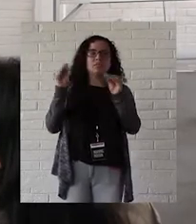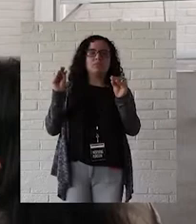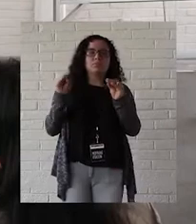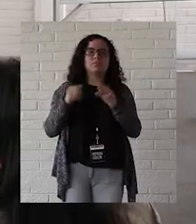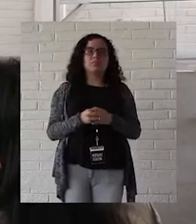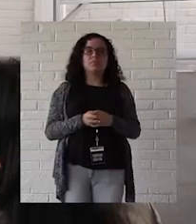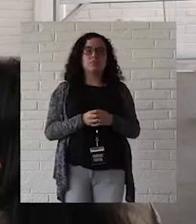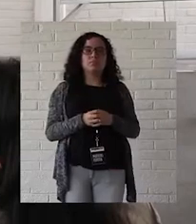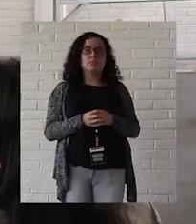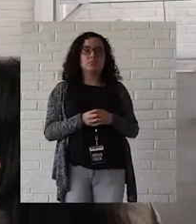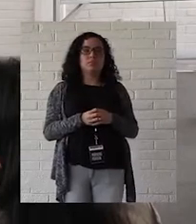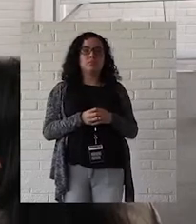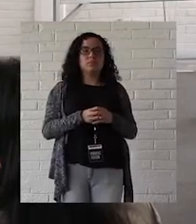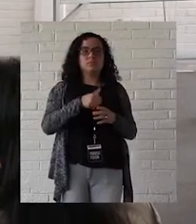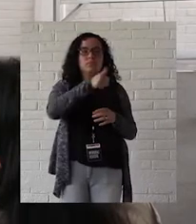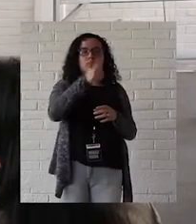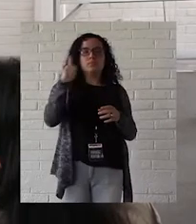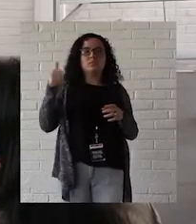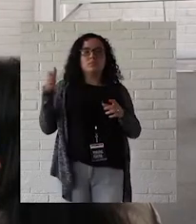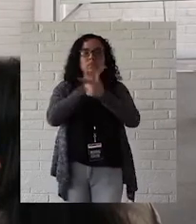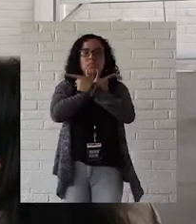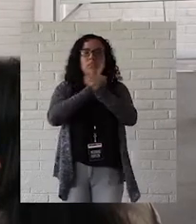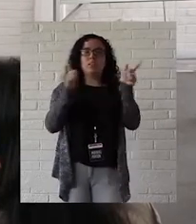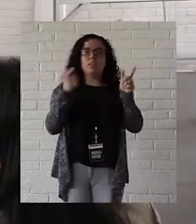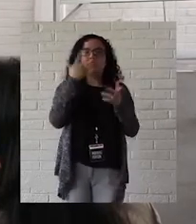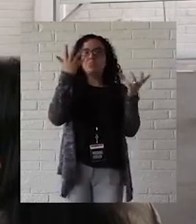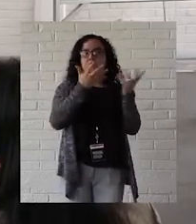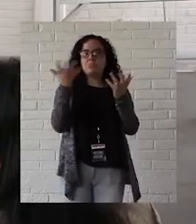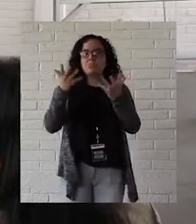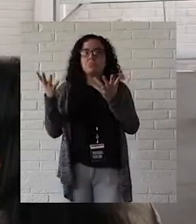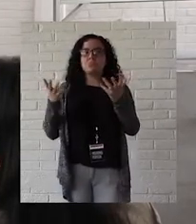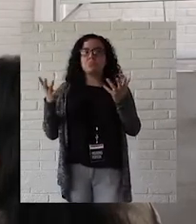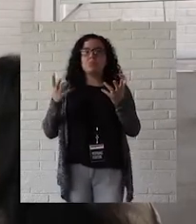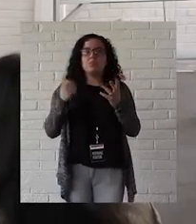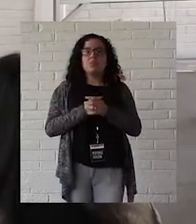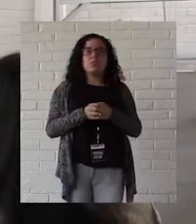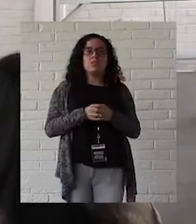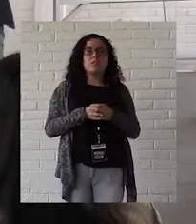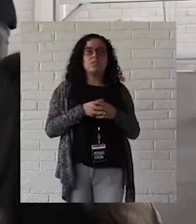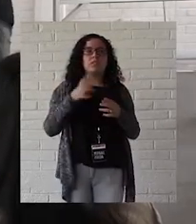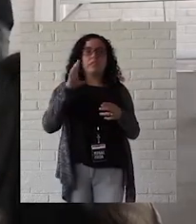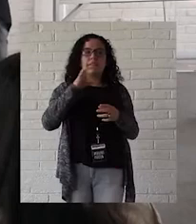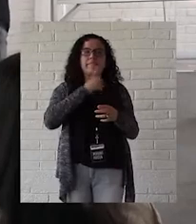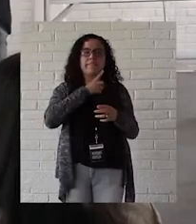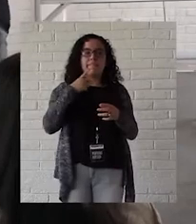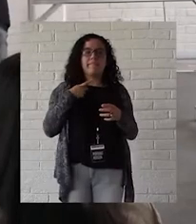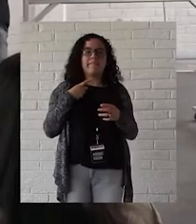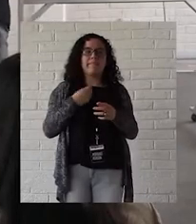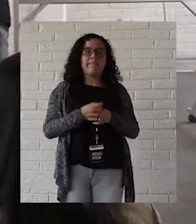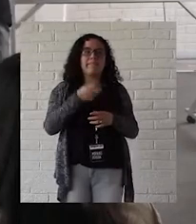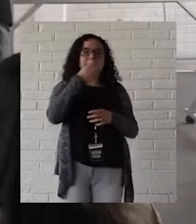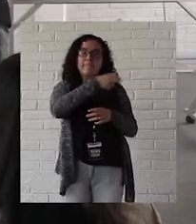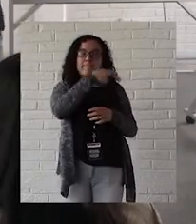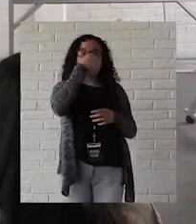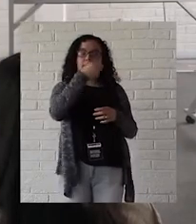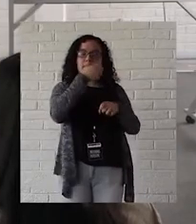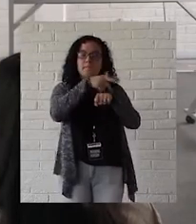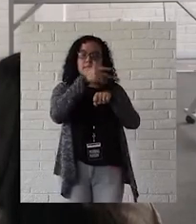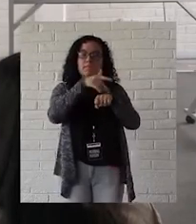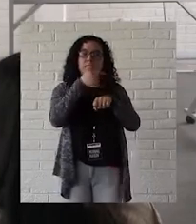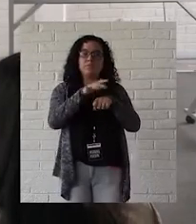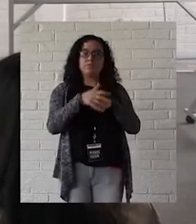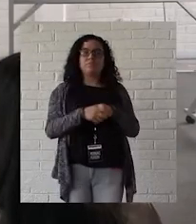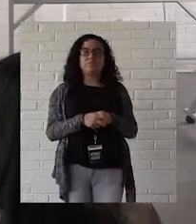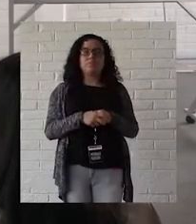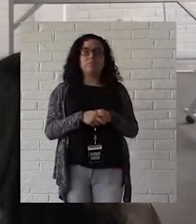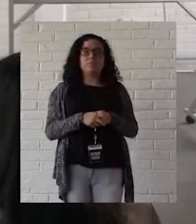Ahora, cada uno de ustedes se sintió libre, hizo lo que tenía que hacer, ¿verdad? Vamos a ver si este número